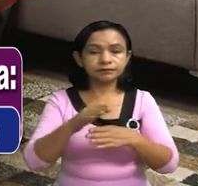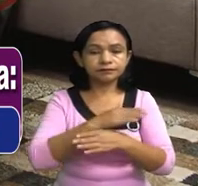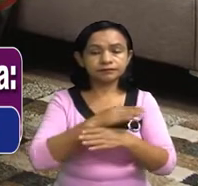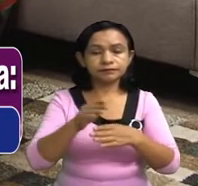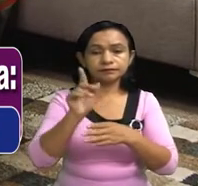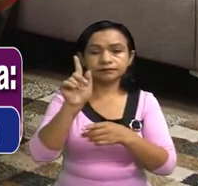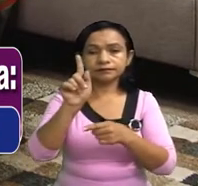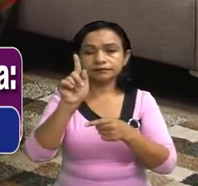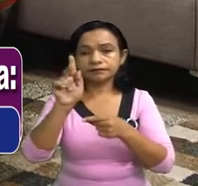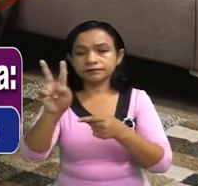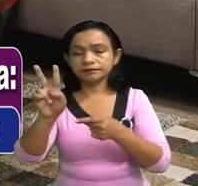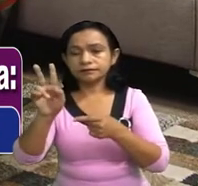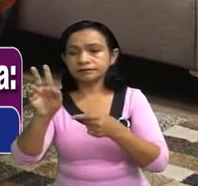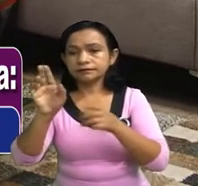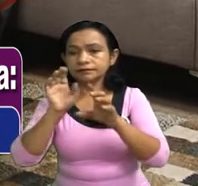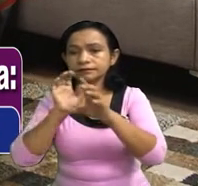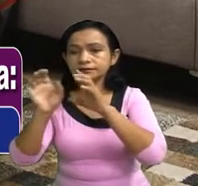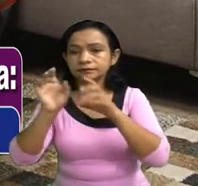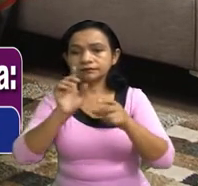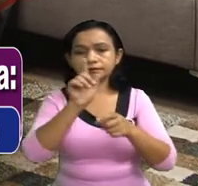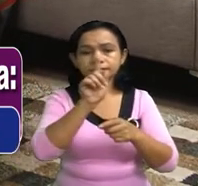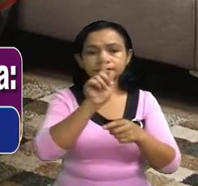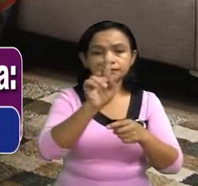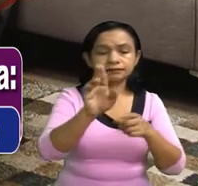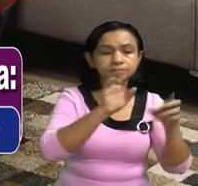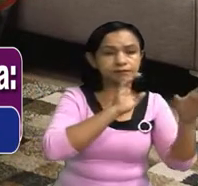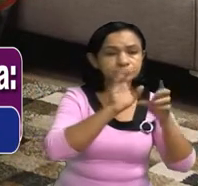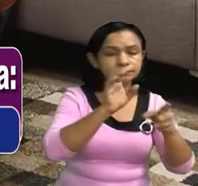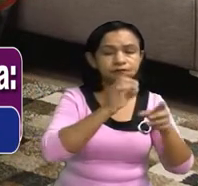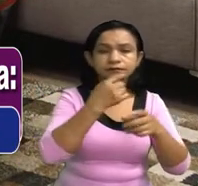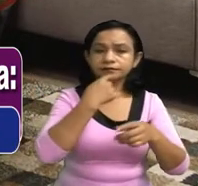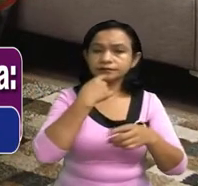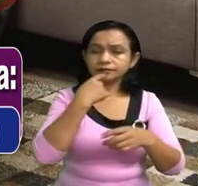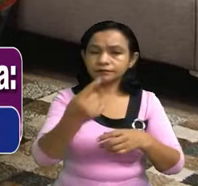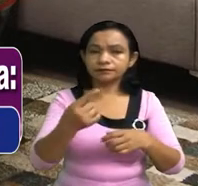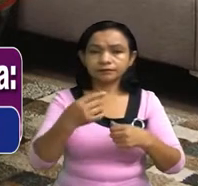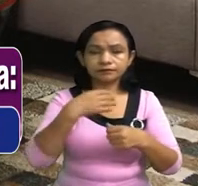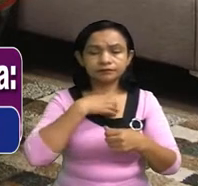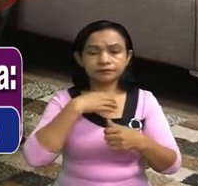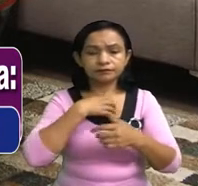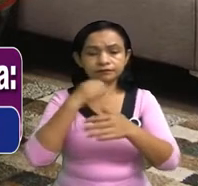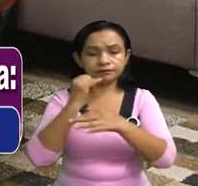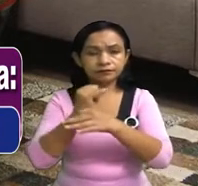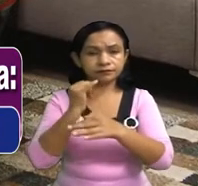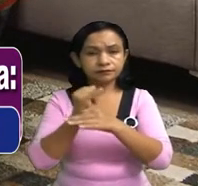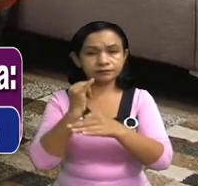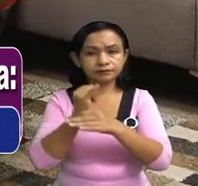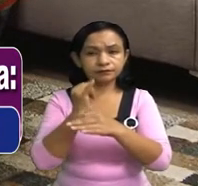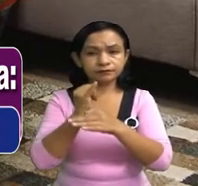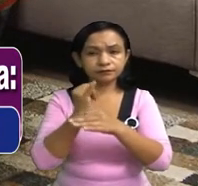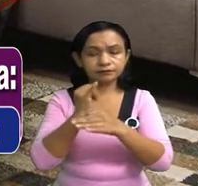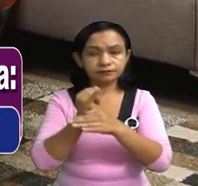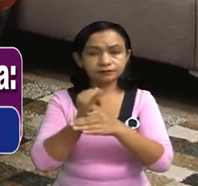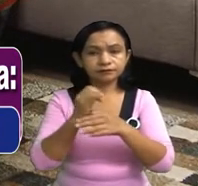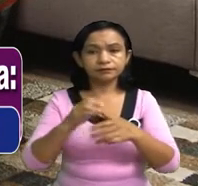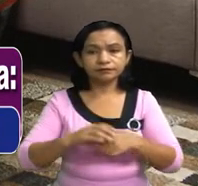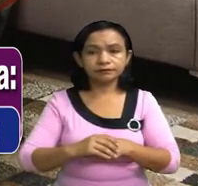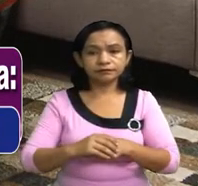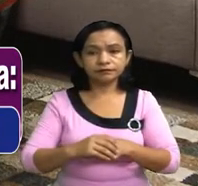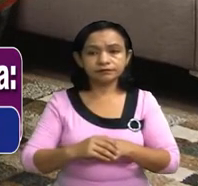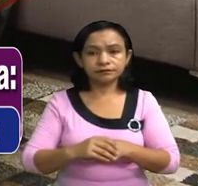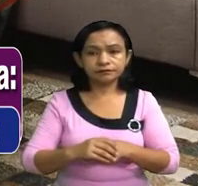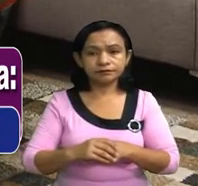de comunicación y ahí hemos reafirmado nuestra iglesia, los que nosotros